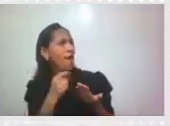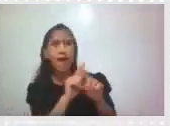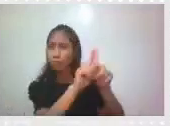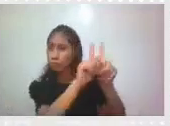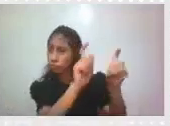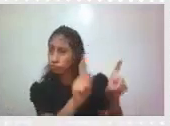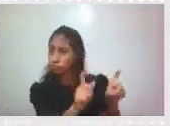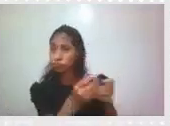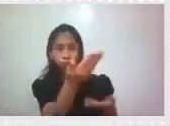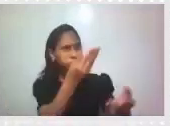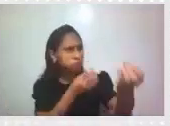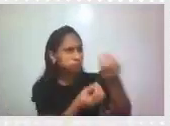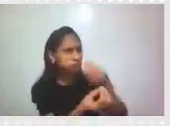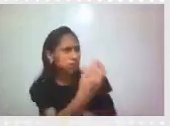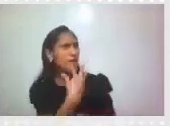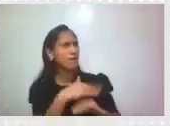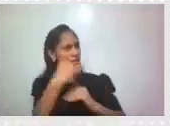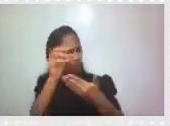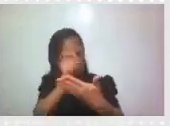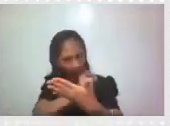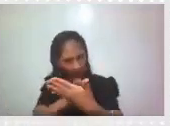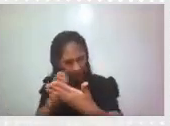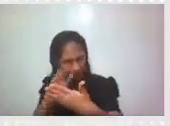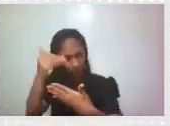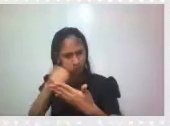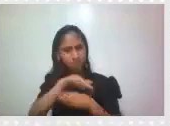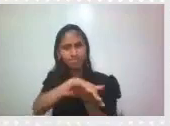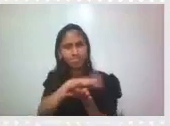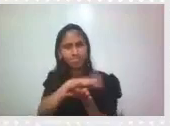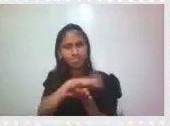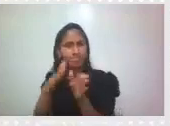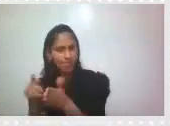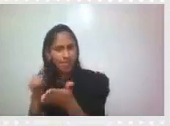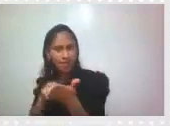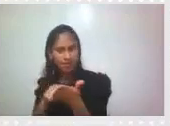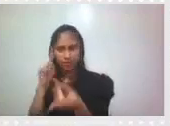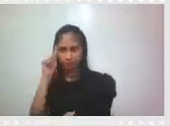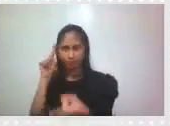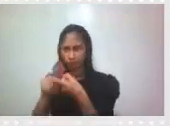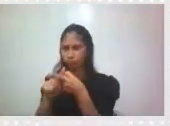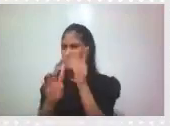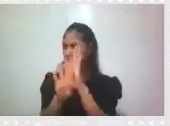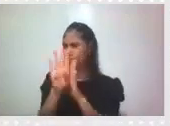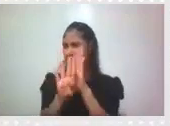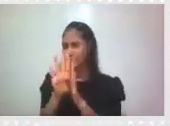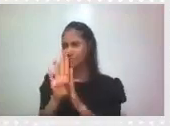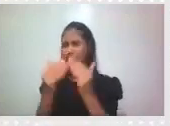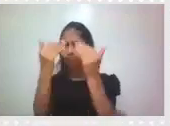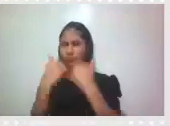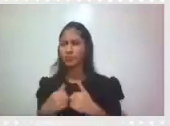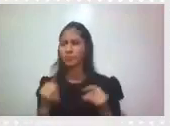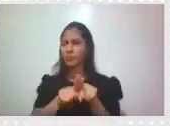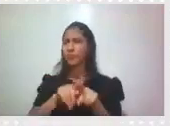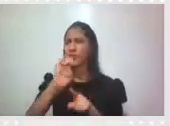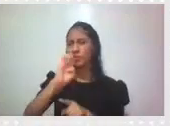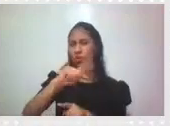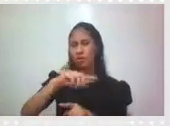consideramos importante continuar trabajando. Estos ejes se presentan de la siguiente forma. El primero